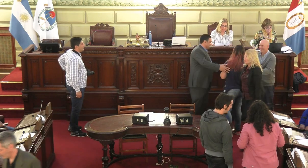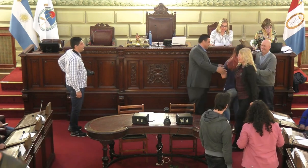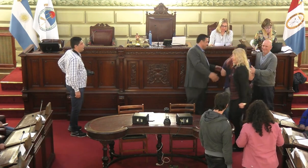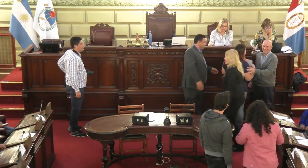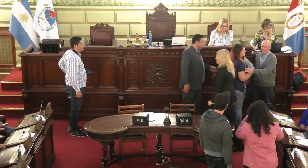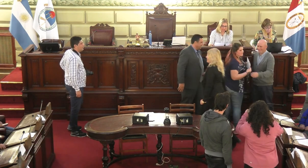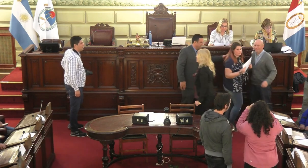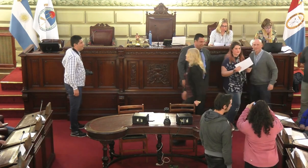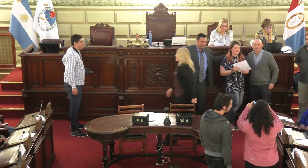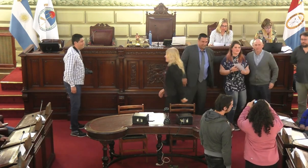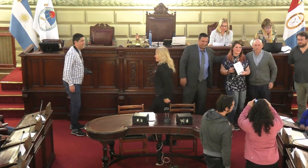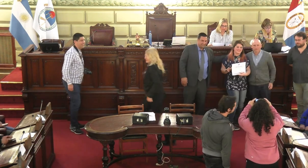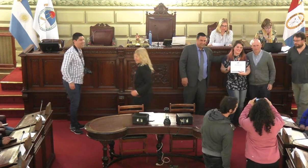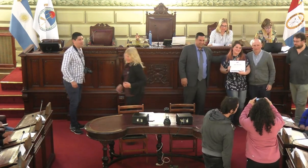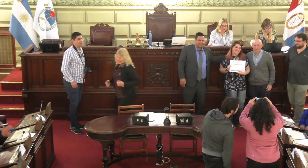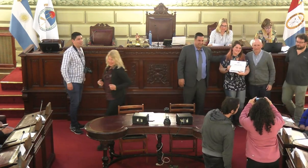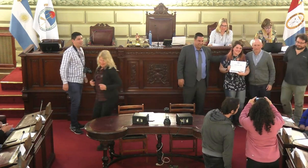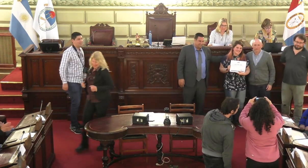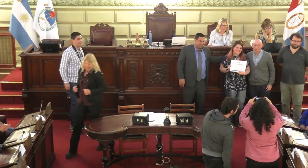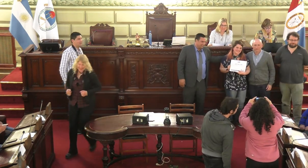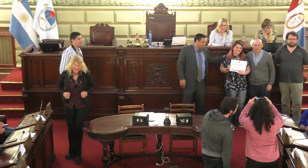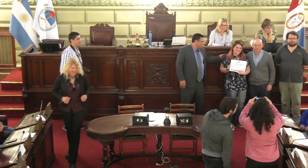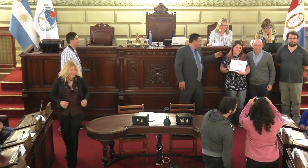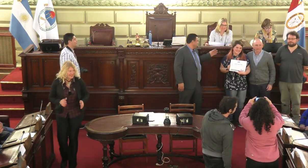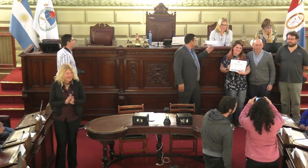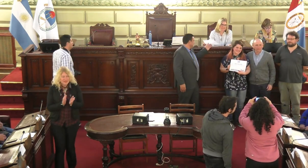Diputada Miriam Escobar.